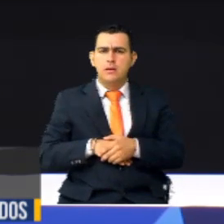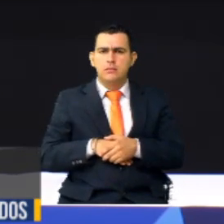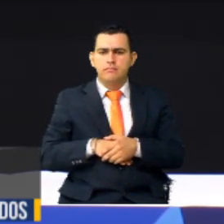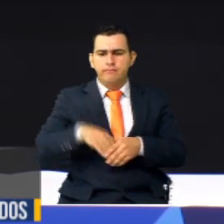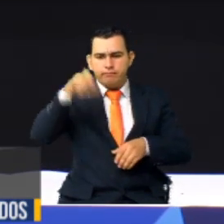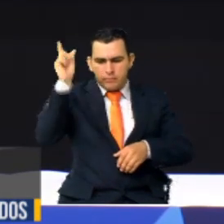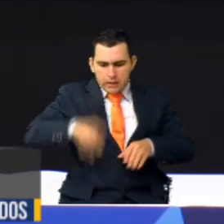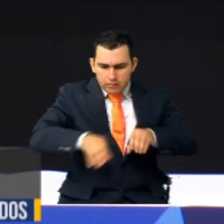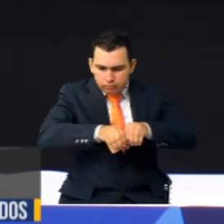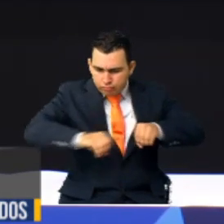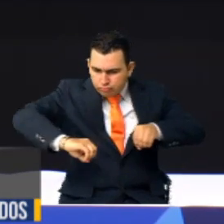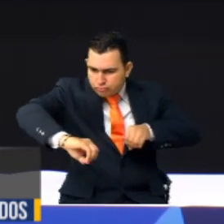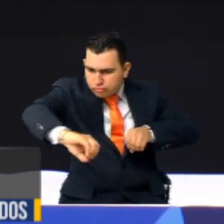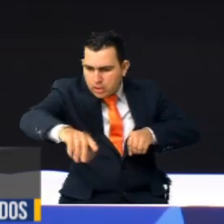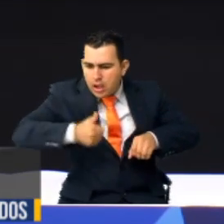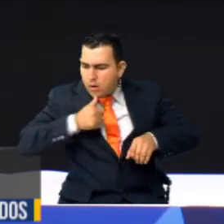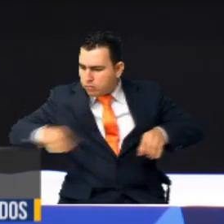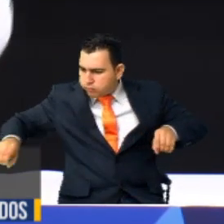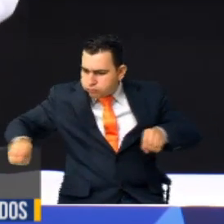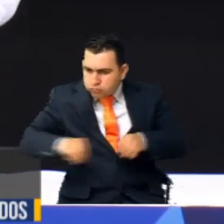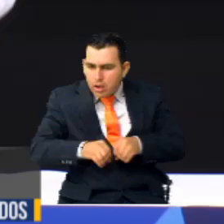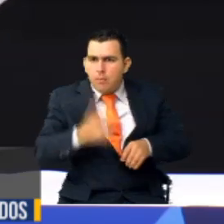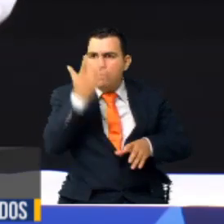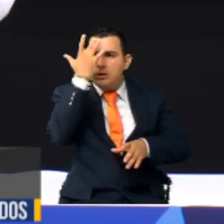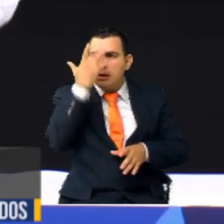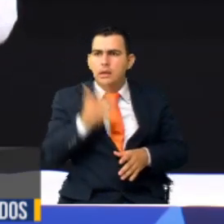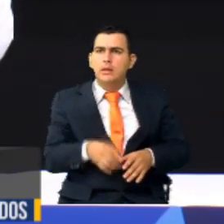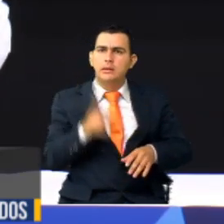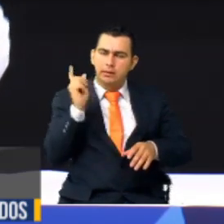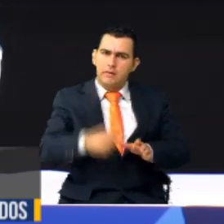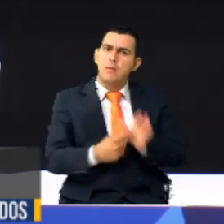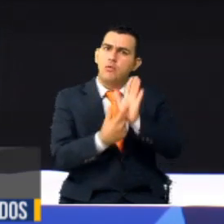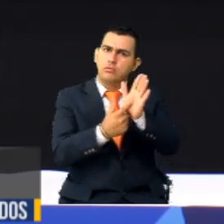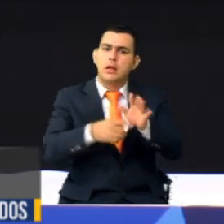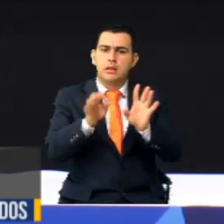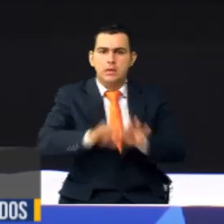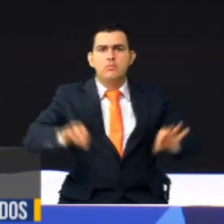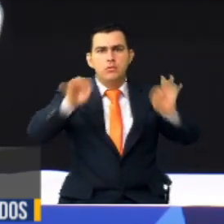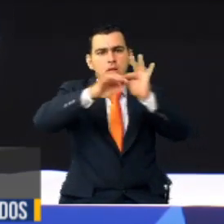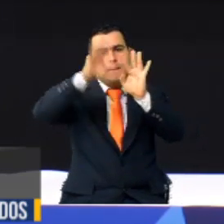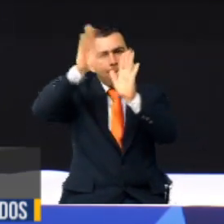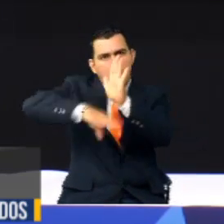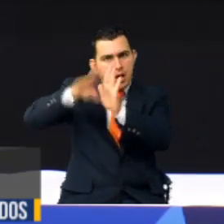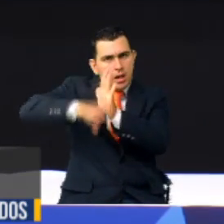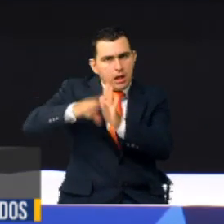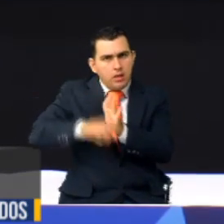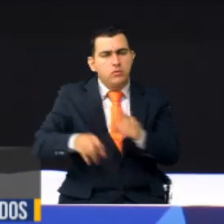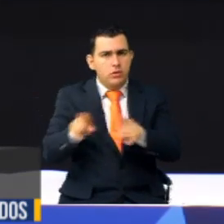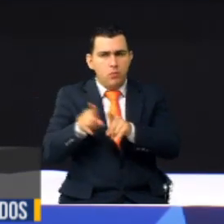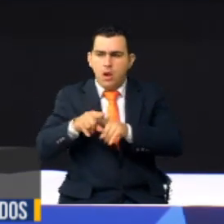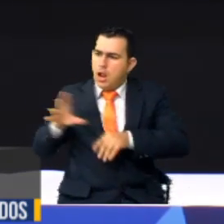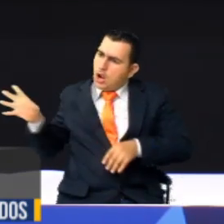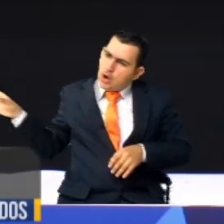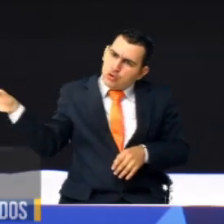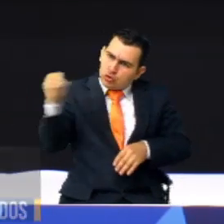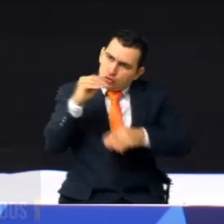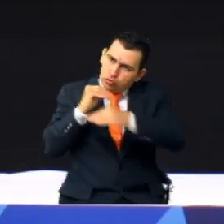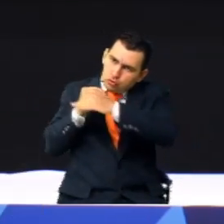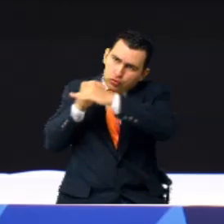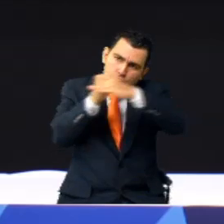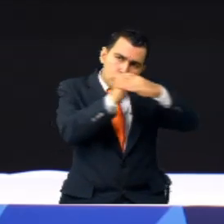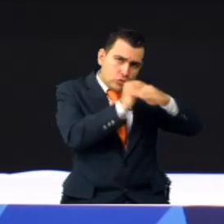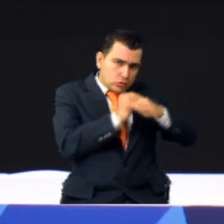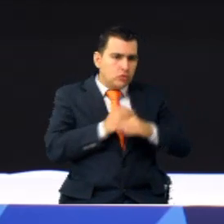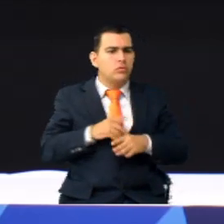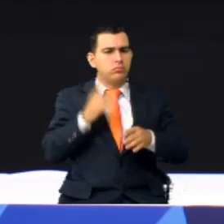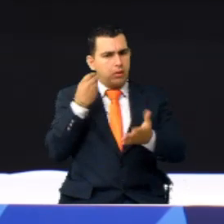que hay para poder garantizar un verdadero recaudo y así poder disminuirle el costo de las tarifas para que se pague entre todos el costo fijo que tiene la producción de agua